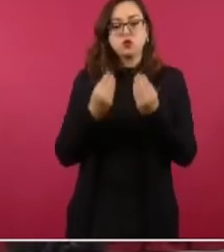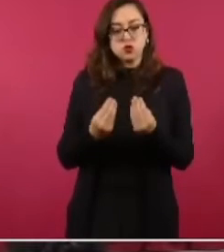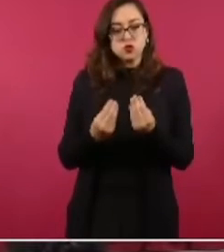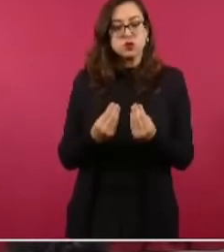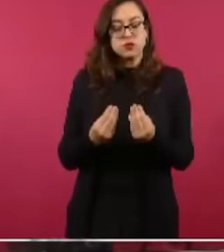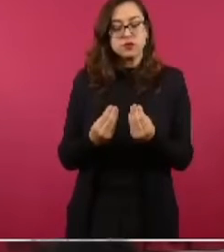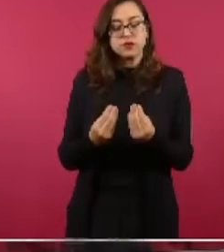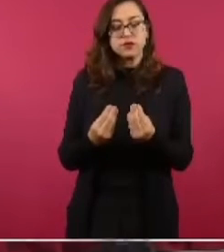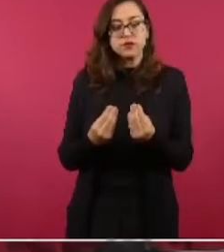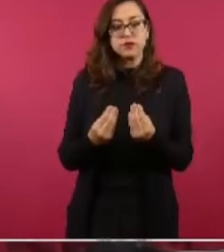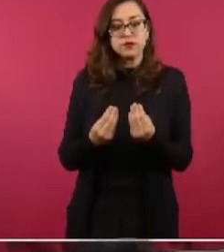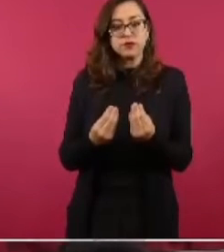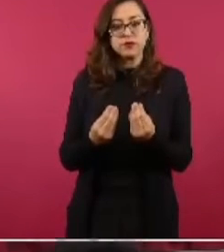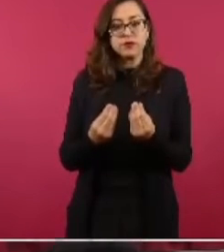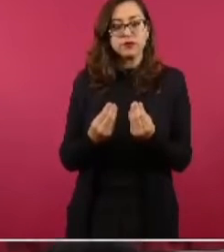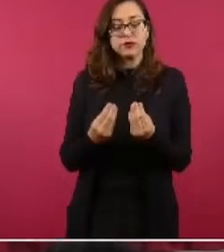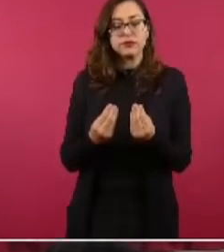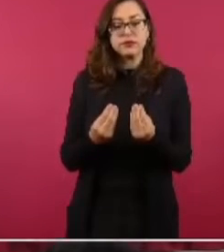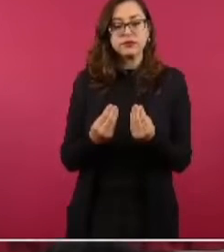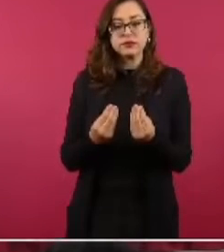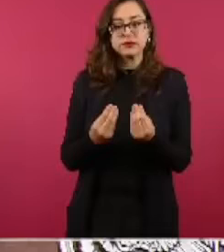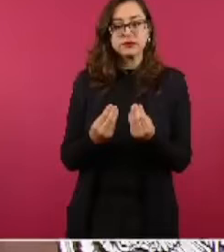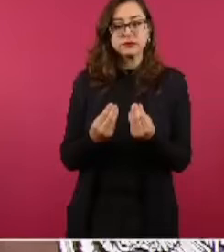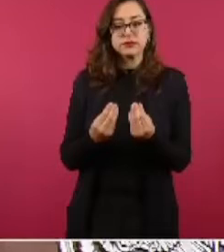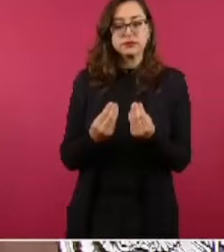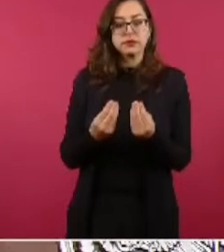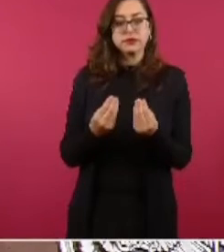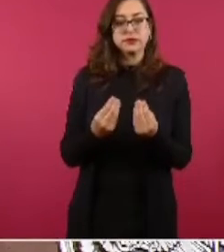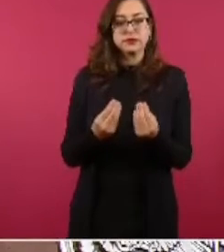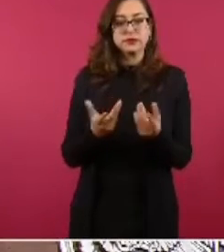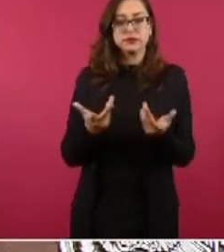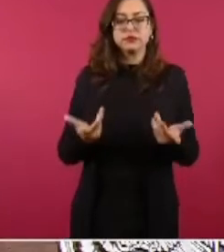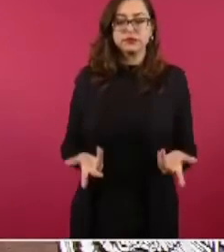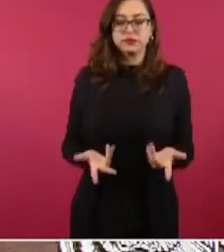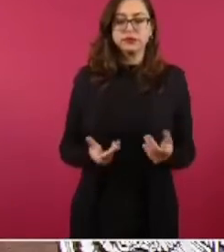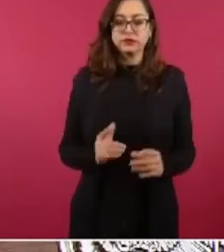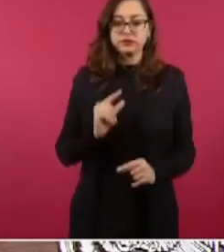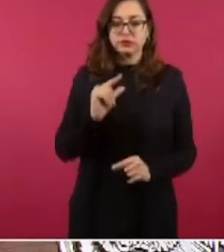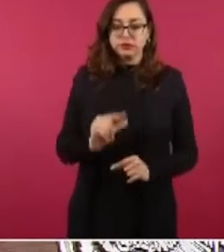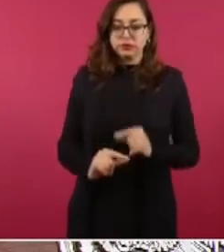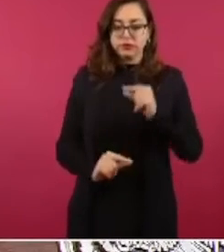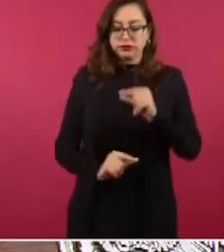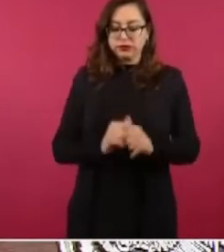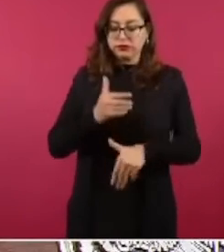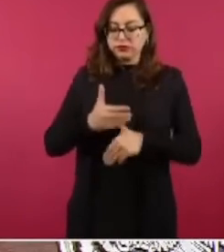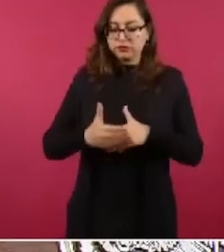y que se normalice la situación